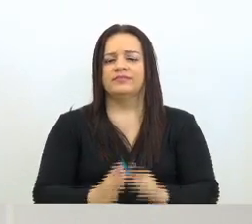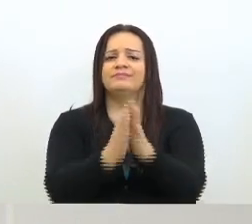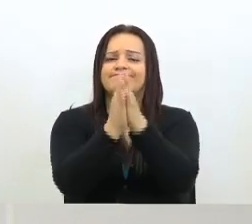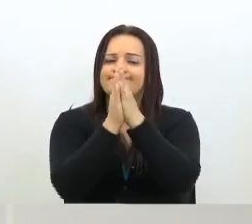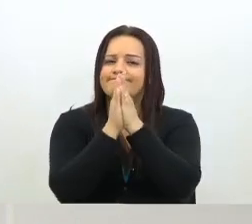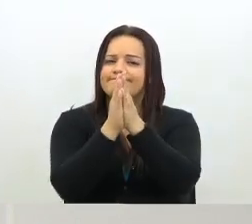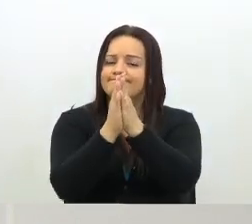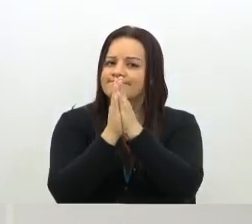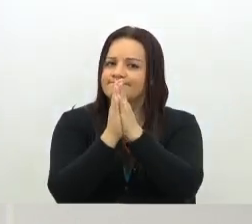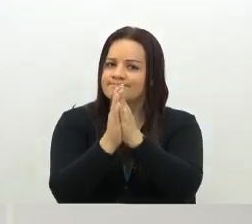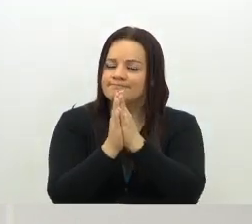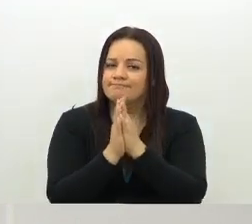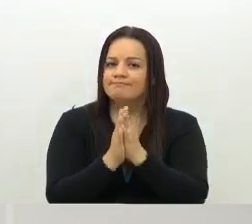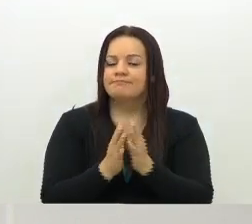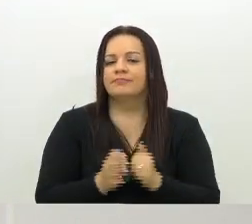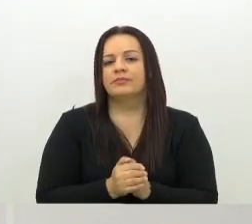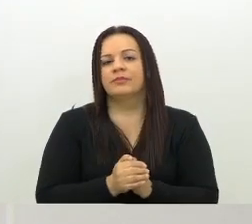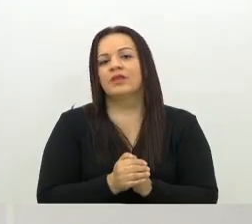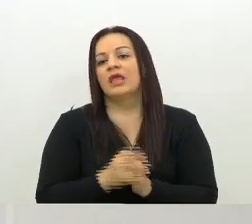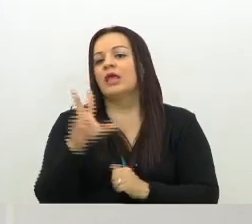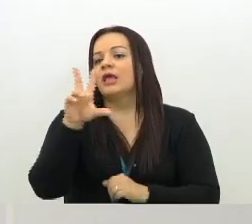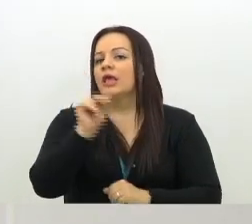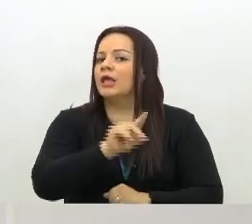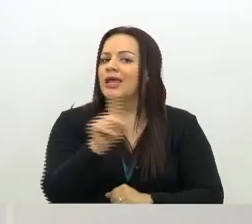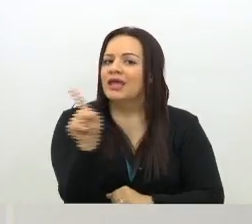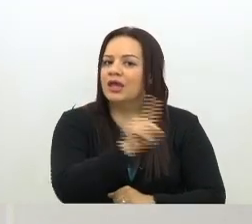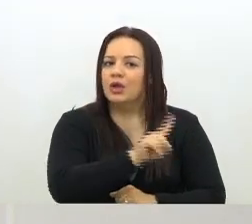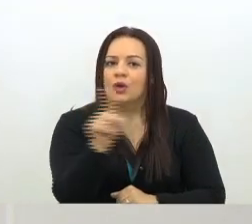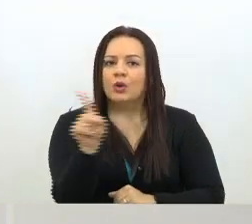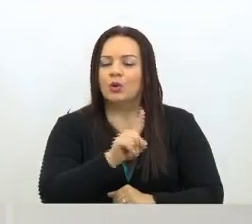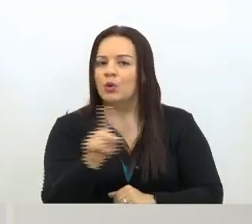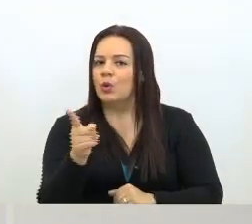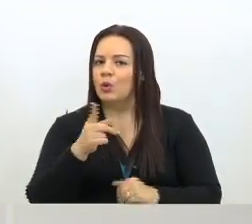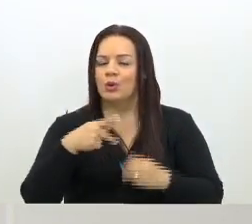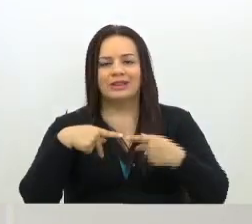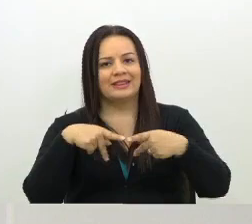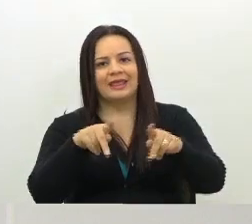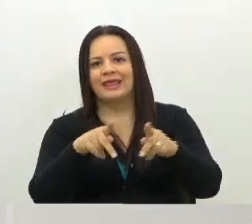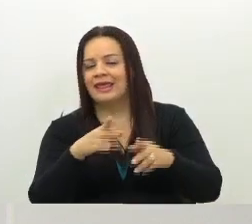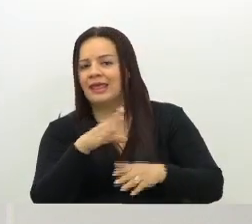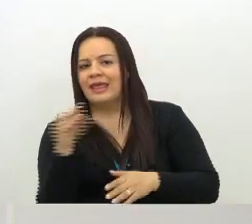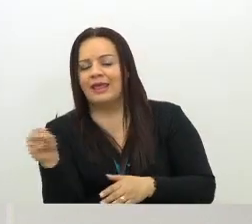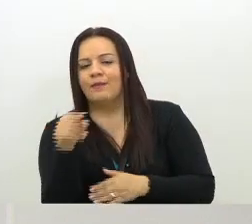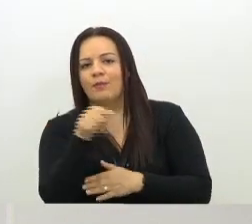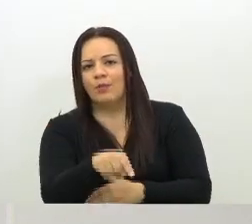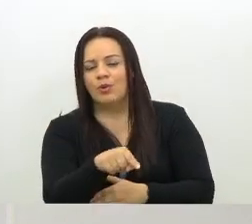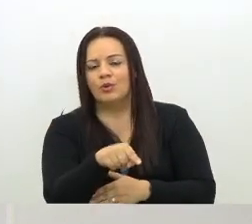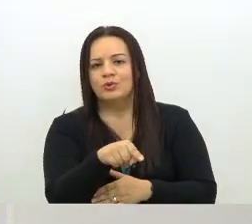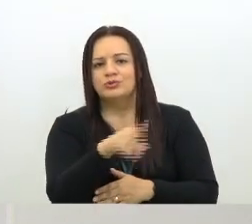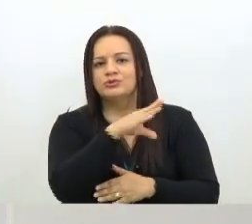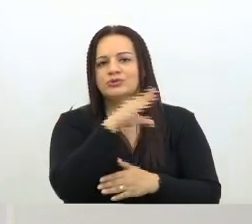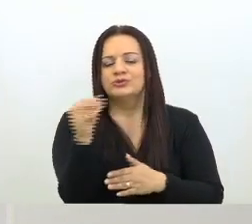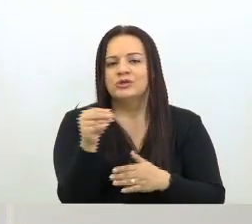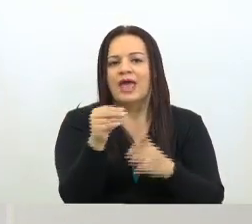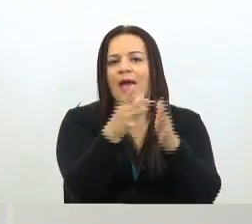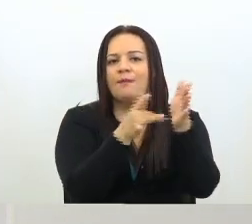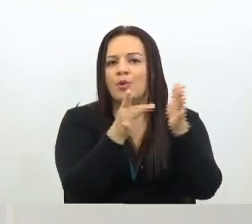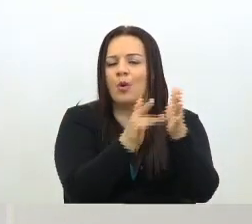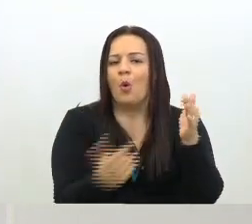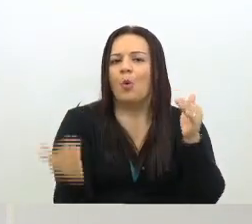ruego que no nos dejemos mangonear por la Corte Suprema de Justicia una vez